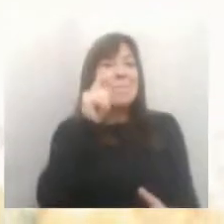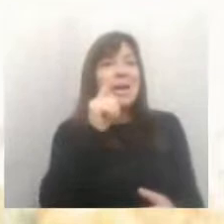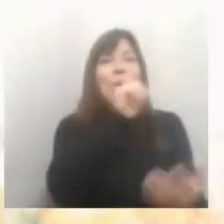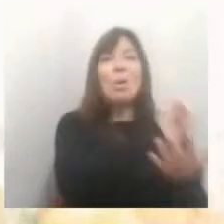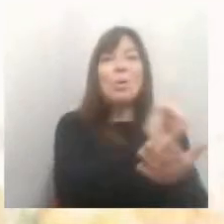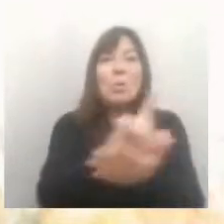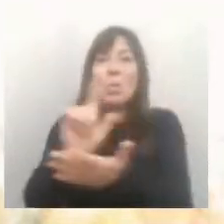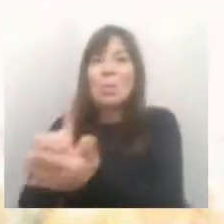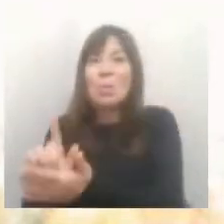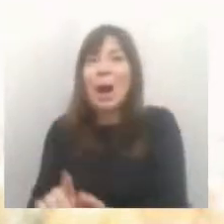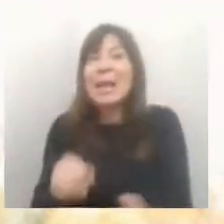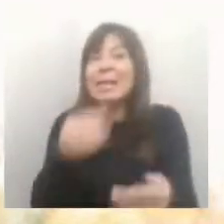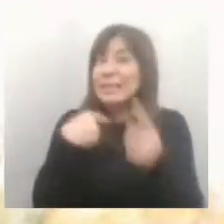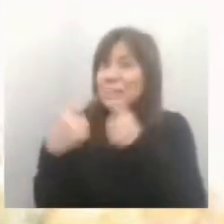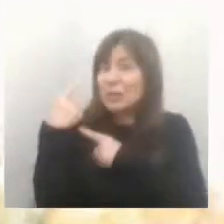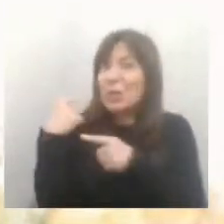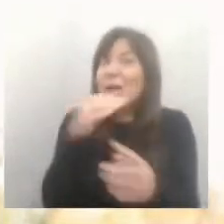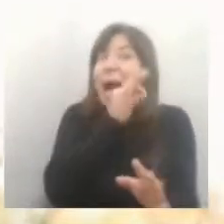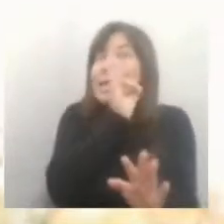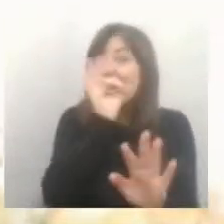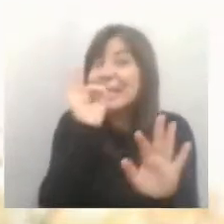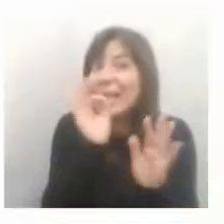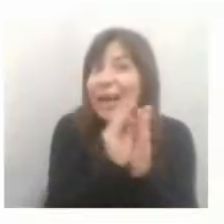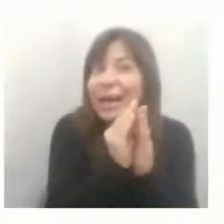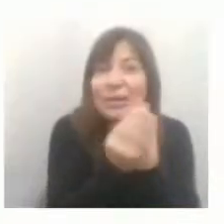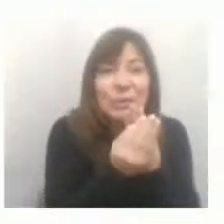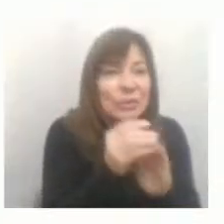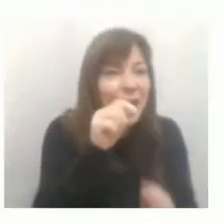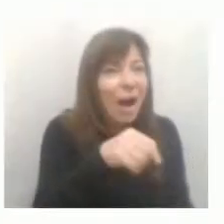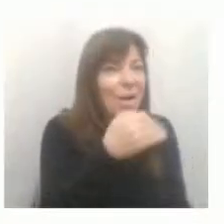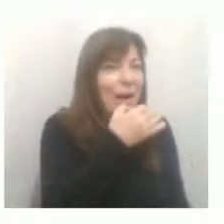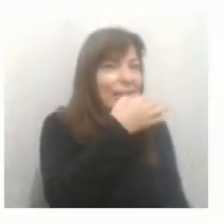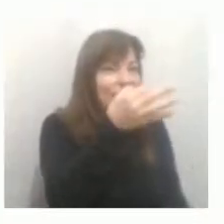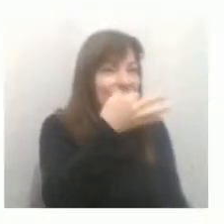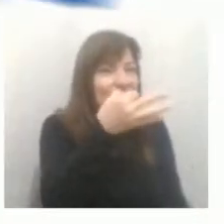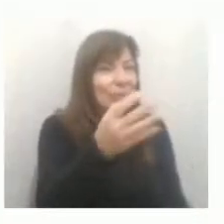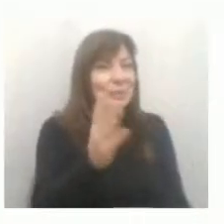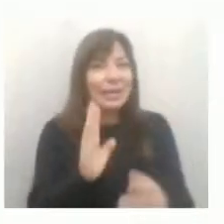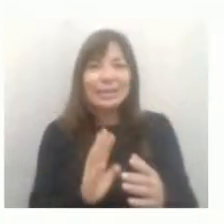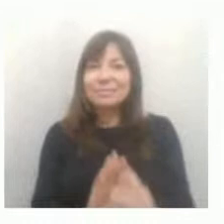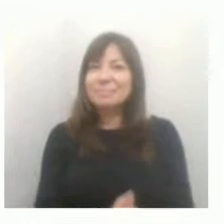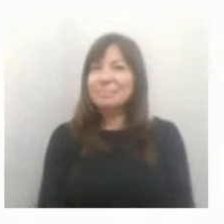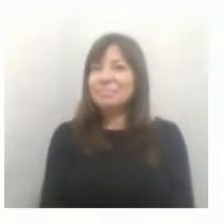de historias y secretos que ahora te los vamos a contar.